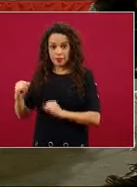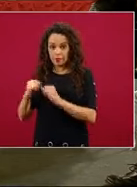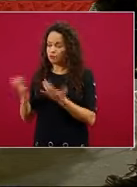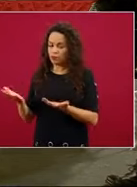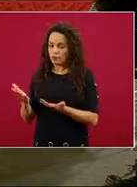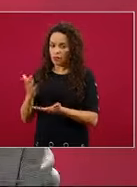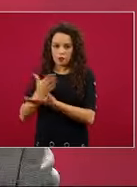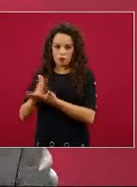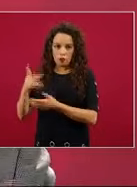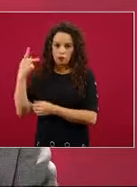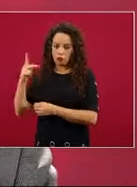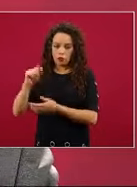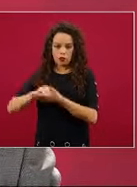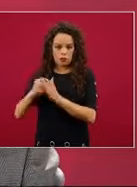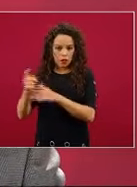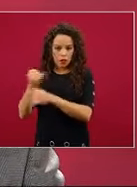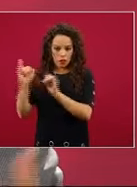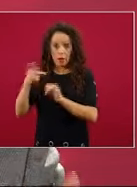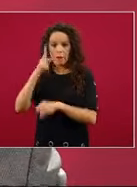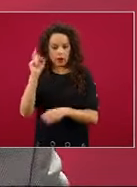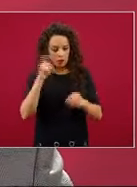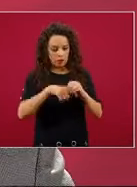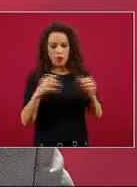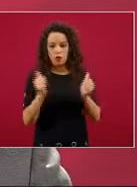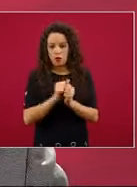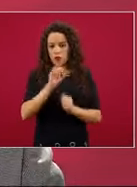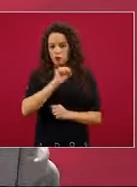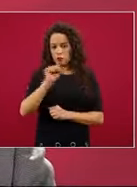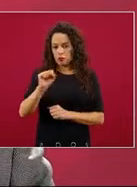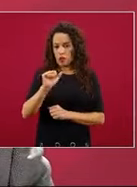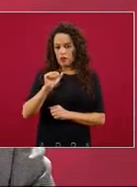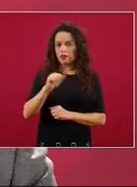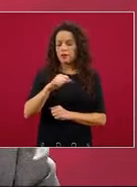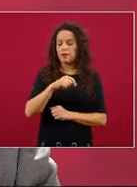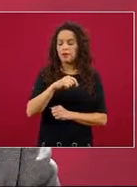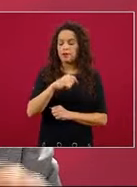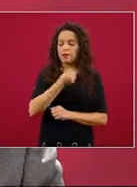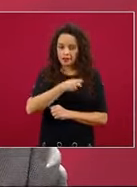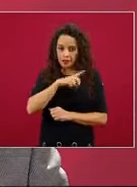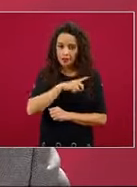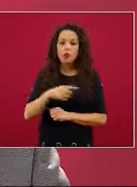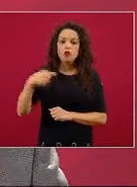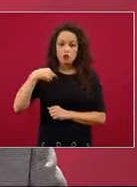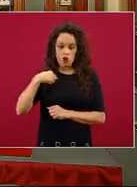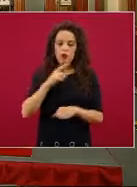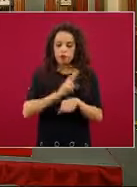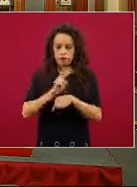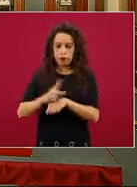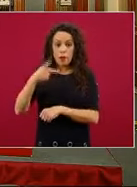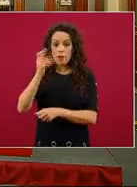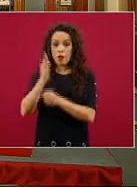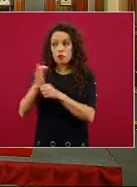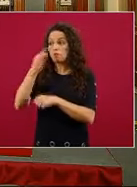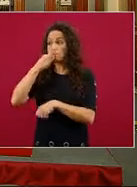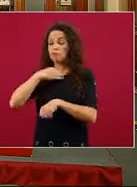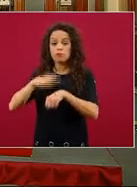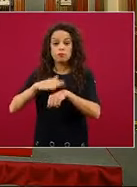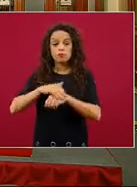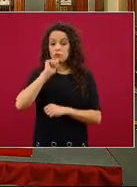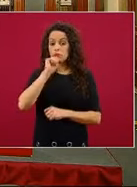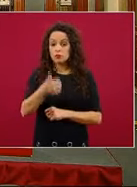técnica. Pero está adscrita a la subsecretaría y desde luego está bajo mi supervisión. Hasta el momento no tengo conocimiento de que haya